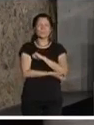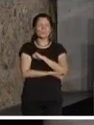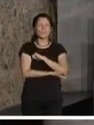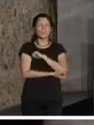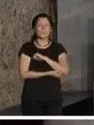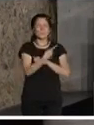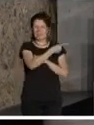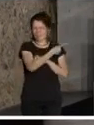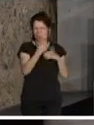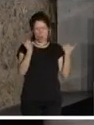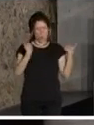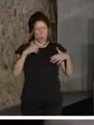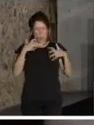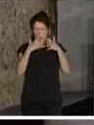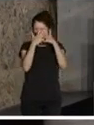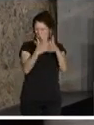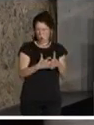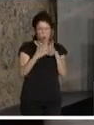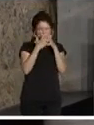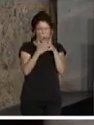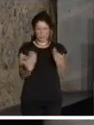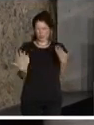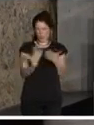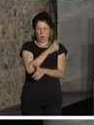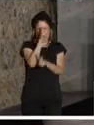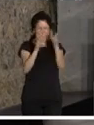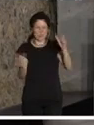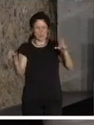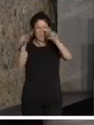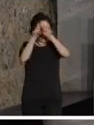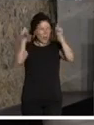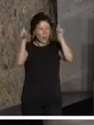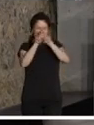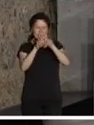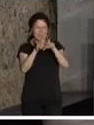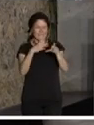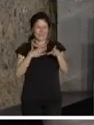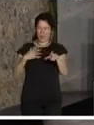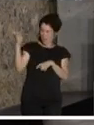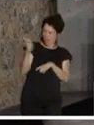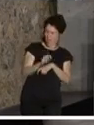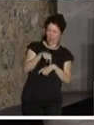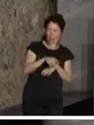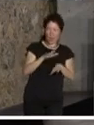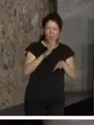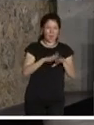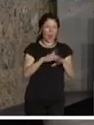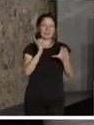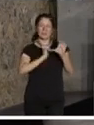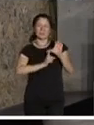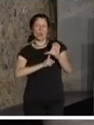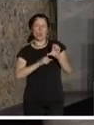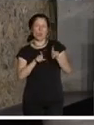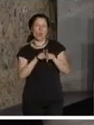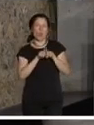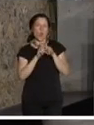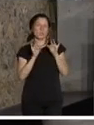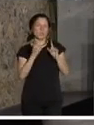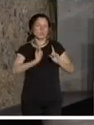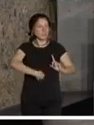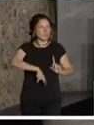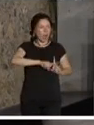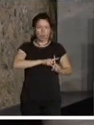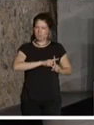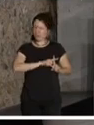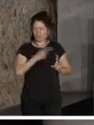que es una jabata delante de todas esas empresas que quieren venir a seguir haciendo de extremadura una tierra de sacrificio